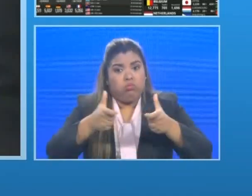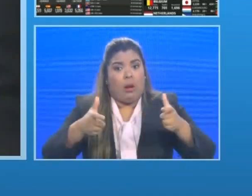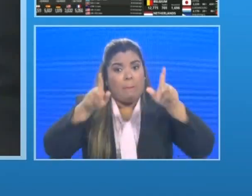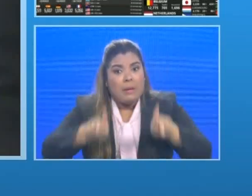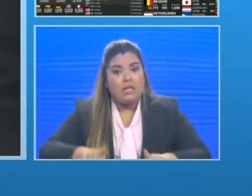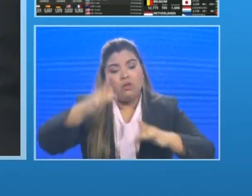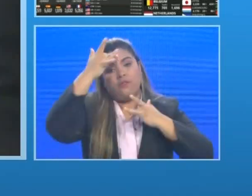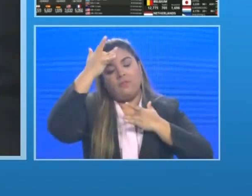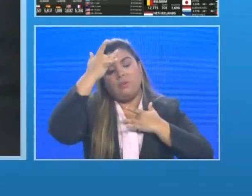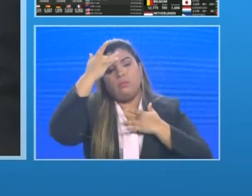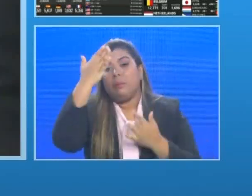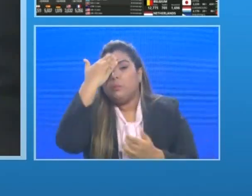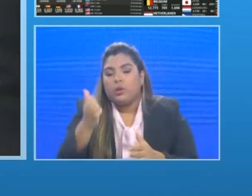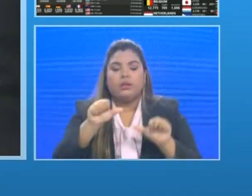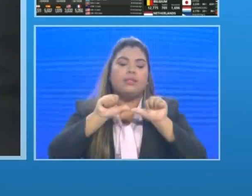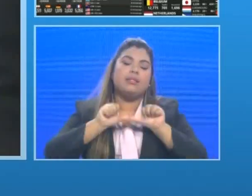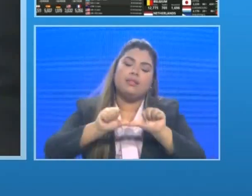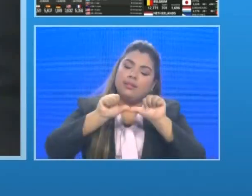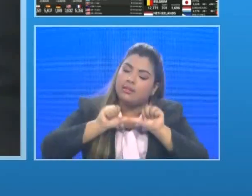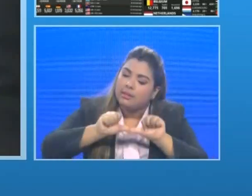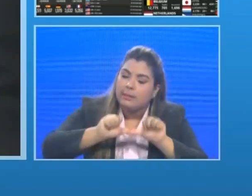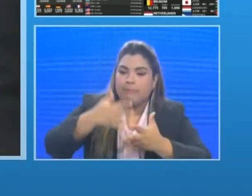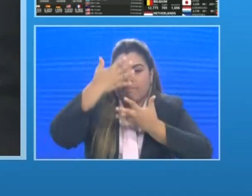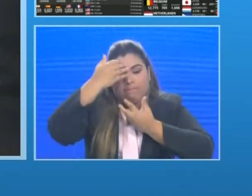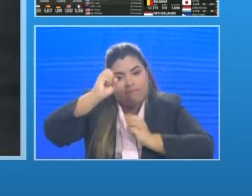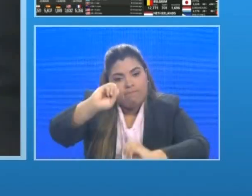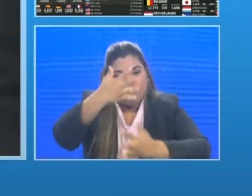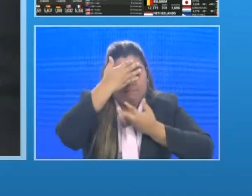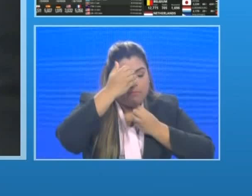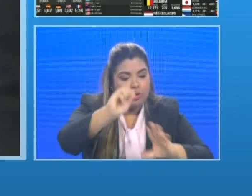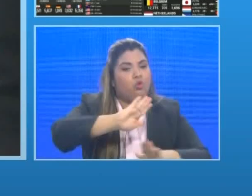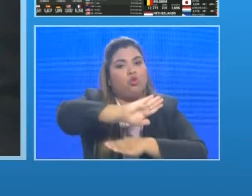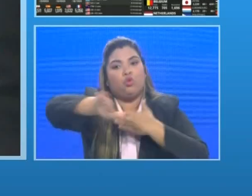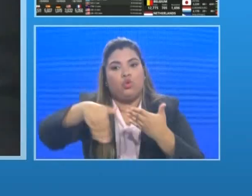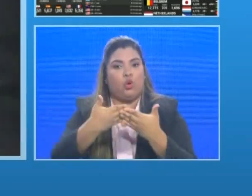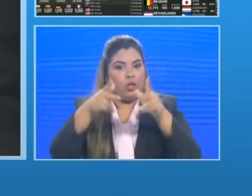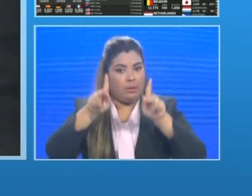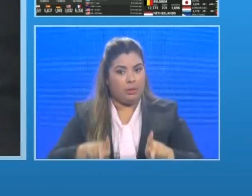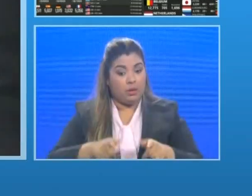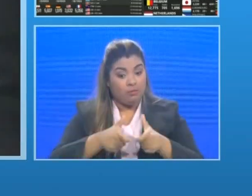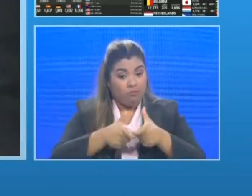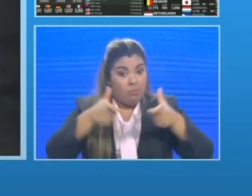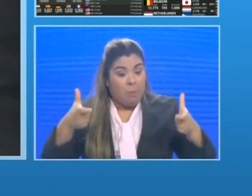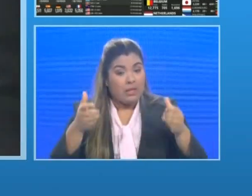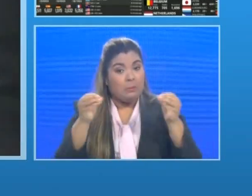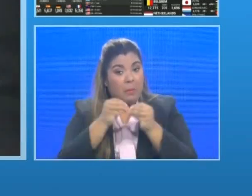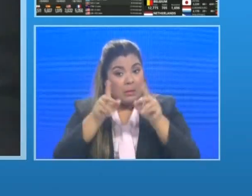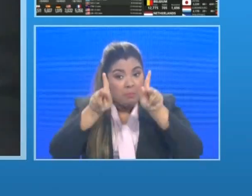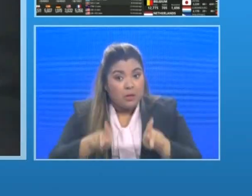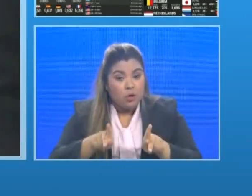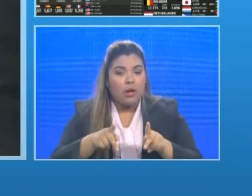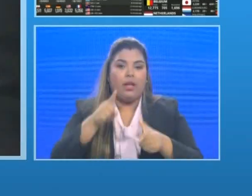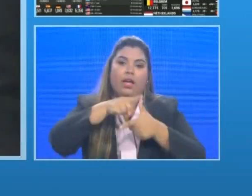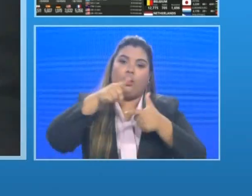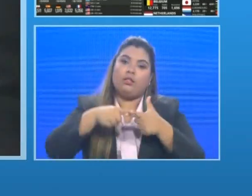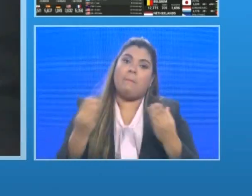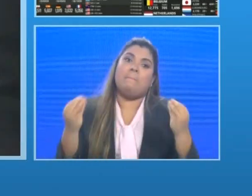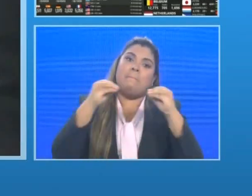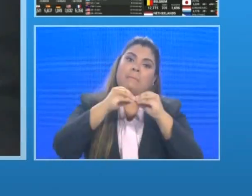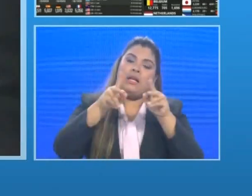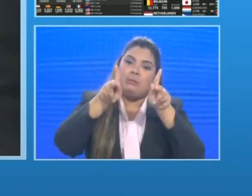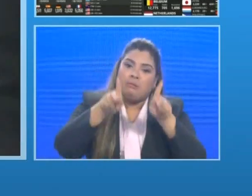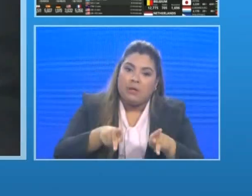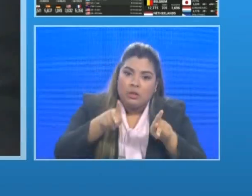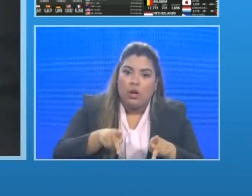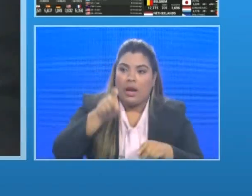casos, porque continúa la transmisión entre todos. Si aumenta el número de casos, van a aumentar el número de pacientes que